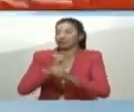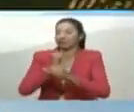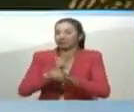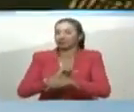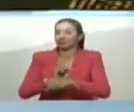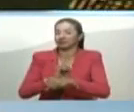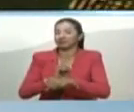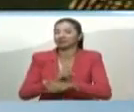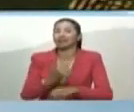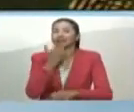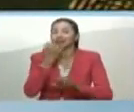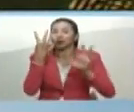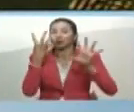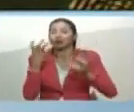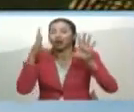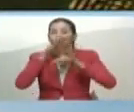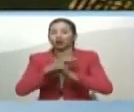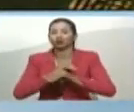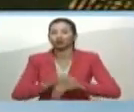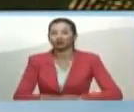Ya van a ser las 9 de la noche.